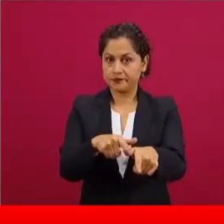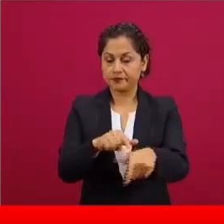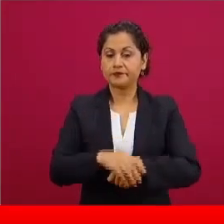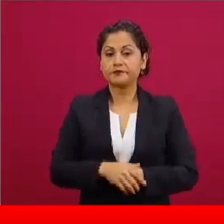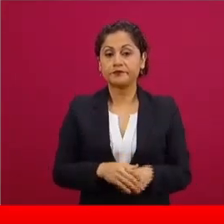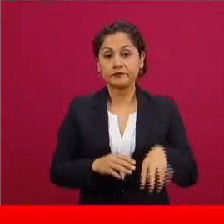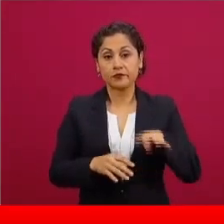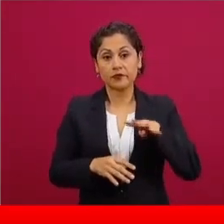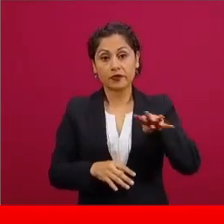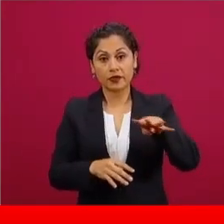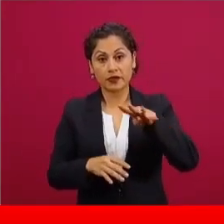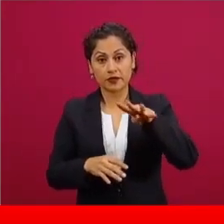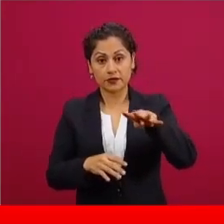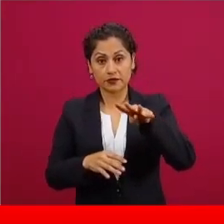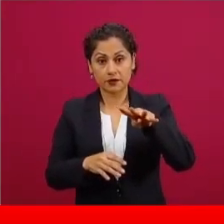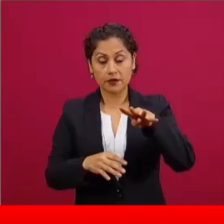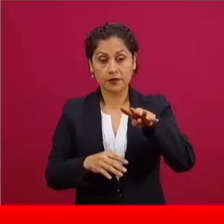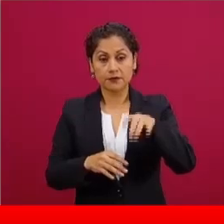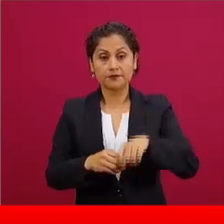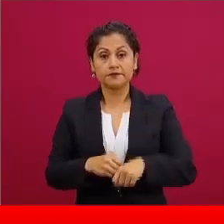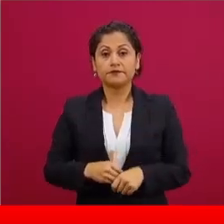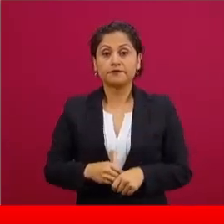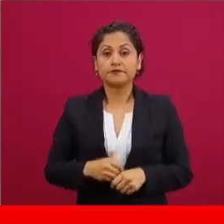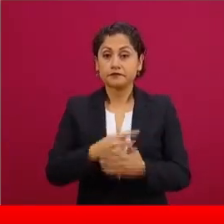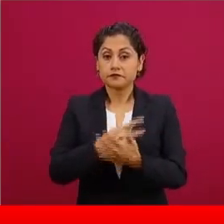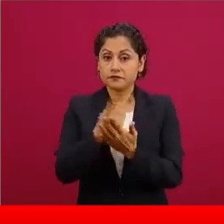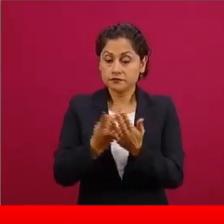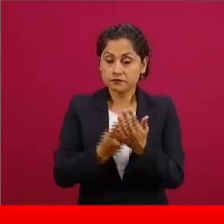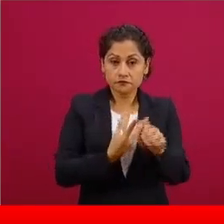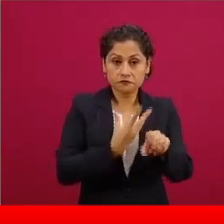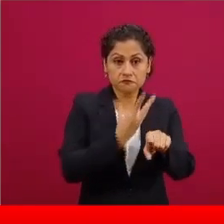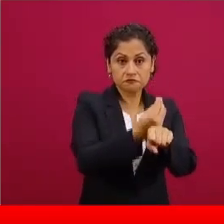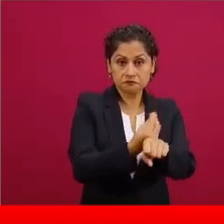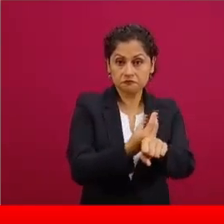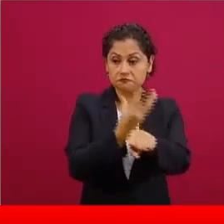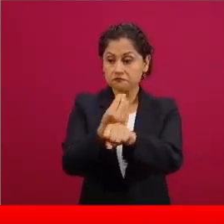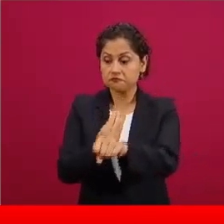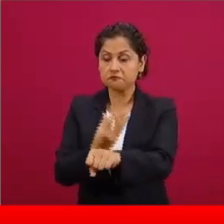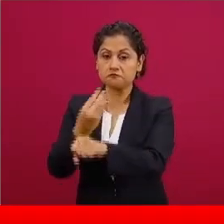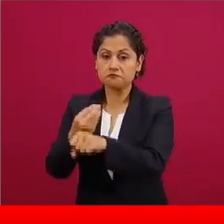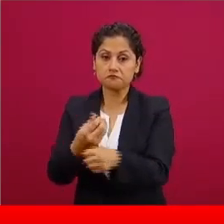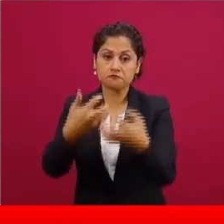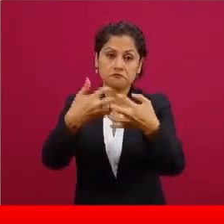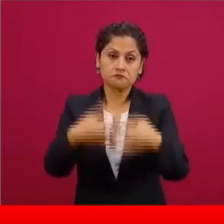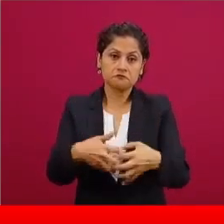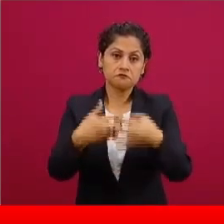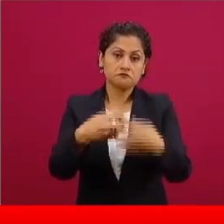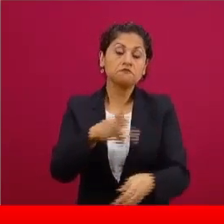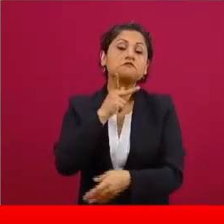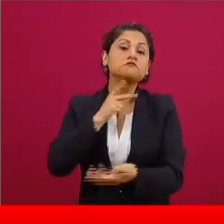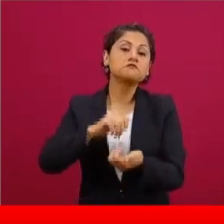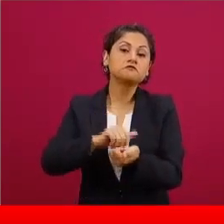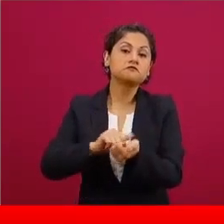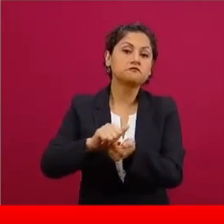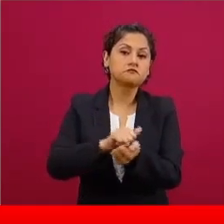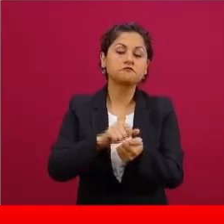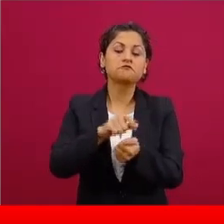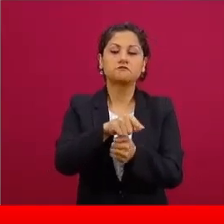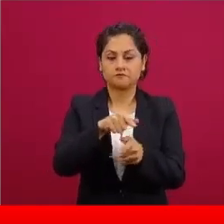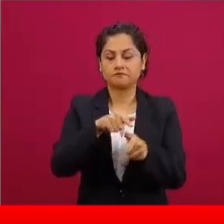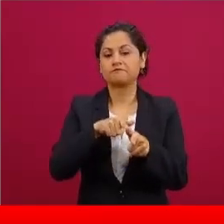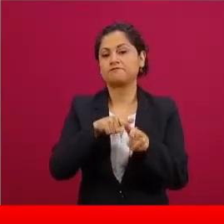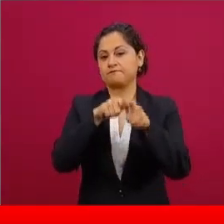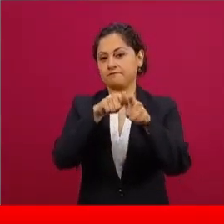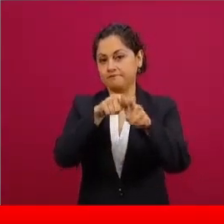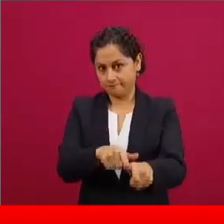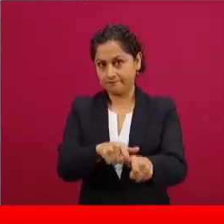rehabilitación de las seis refinerías existentes 20